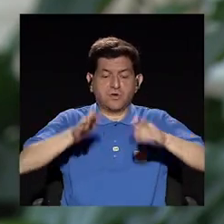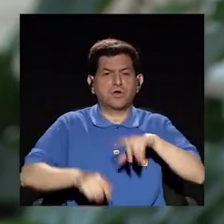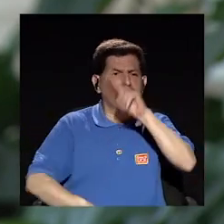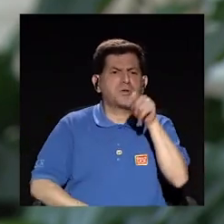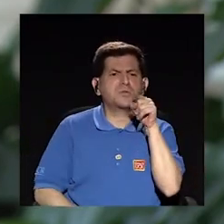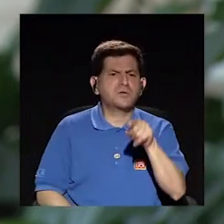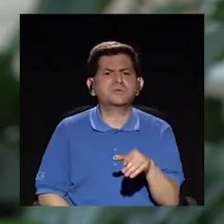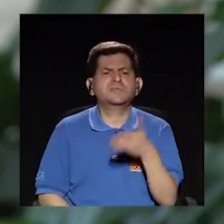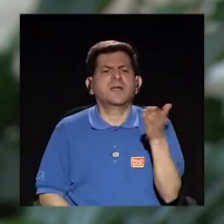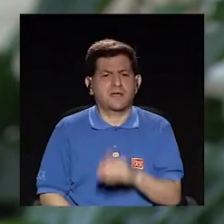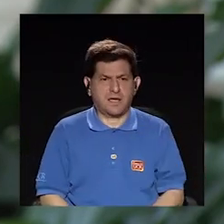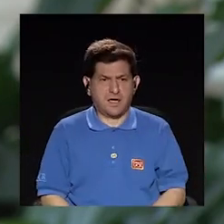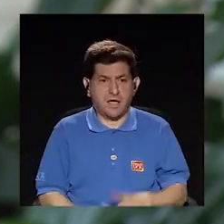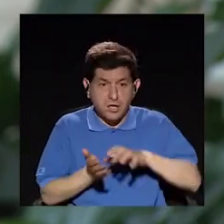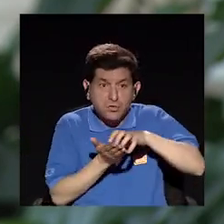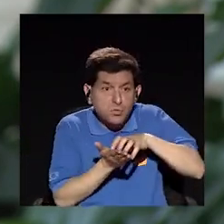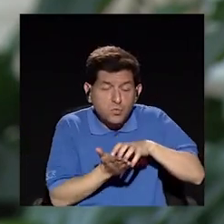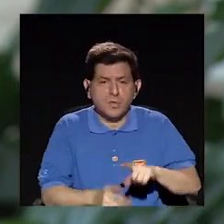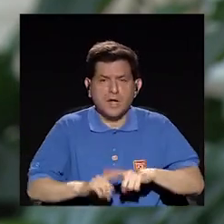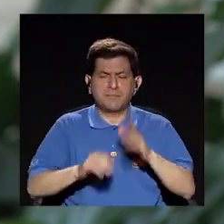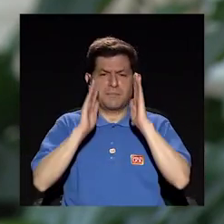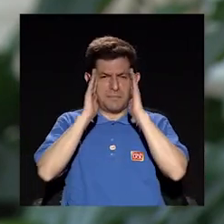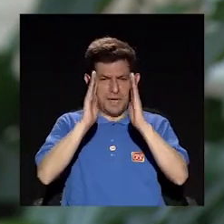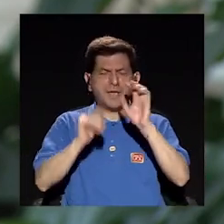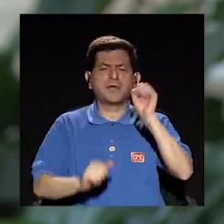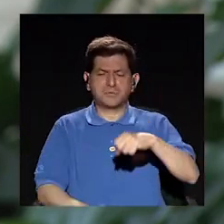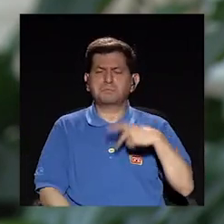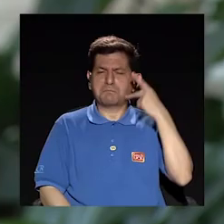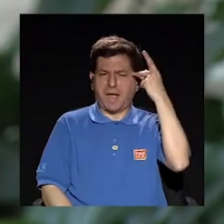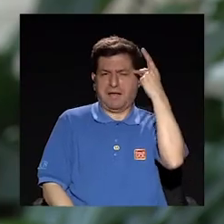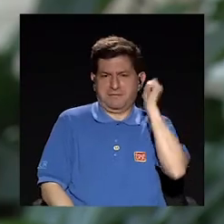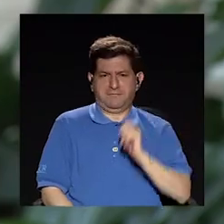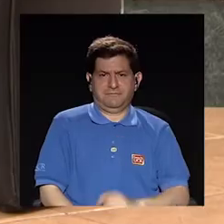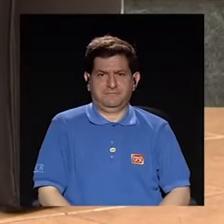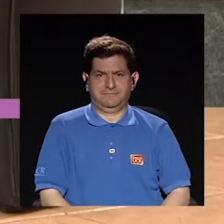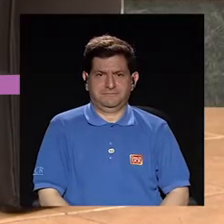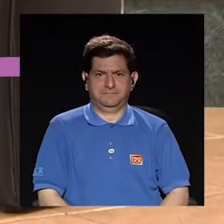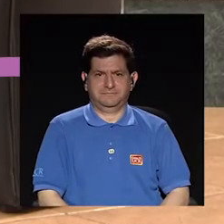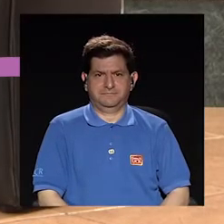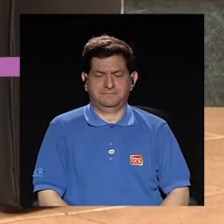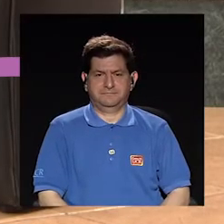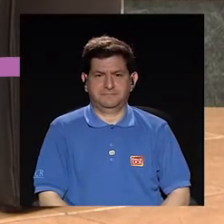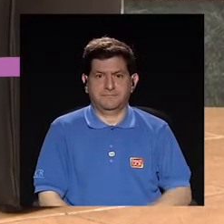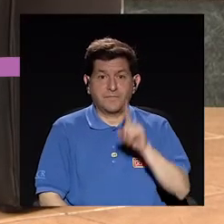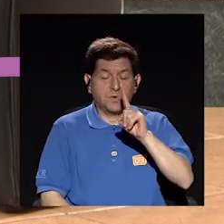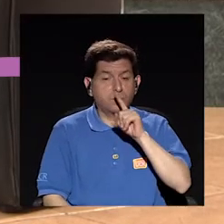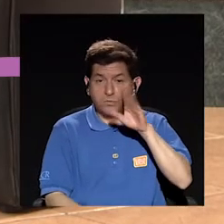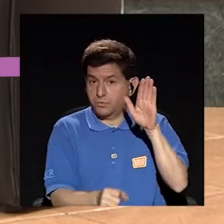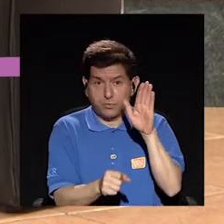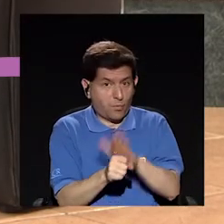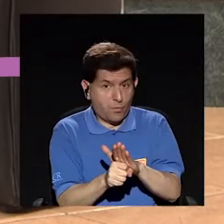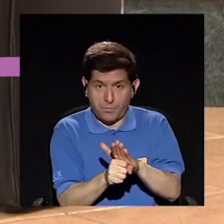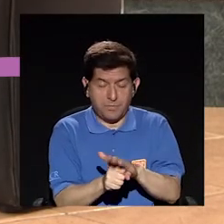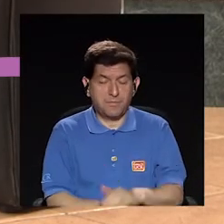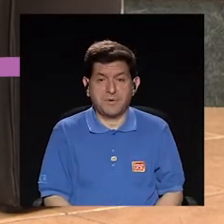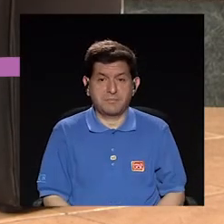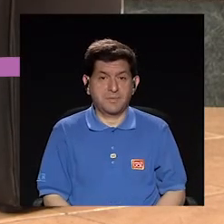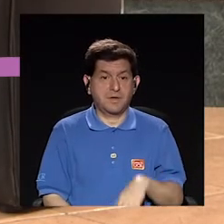te ha ido? ¿Tenés alguna duda? ¿Verdad? Pero sí estar atentos como padres de familia, ¿verdad? Si hay un